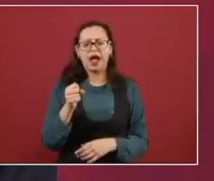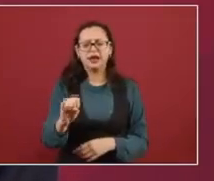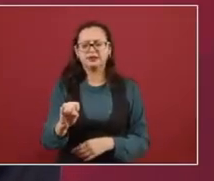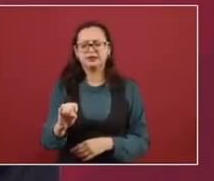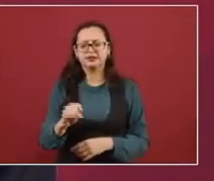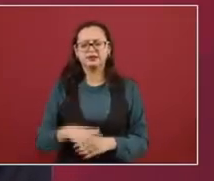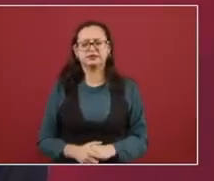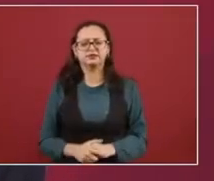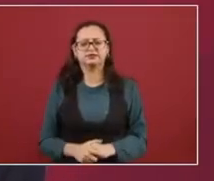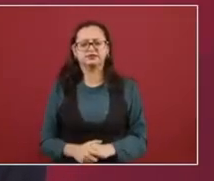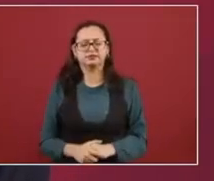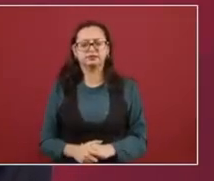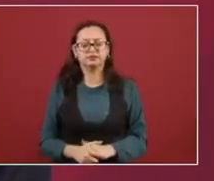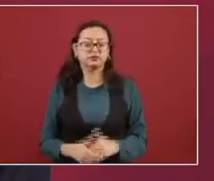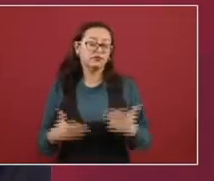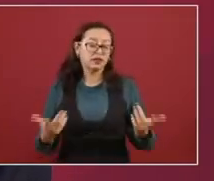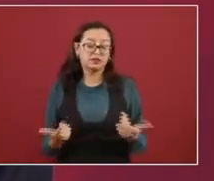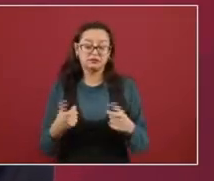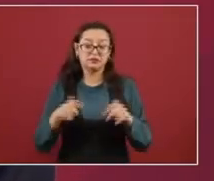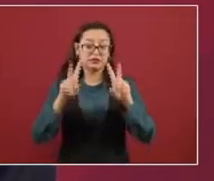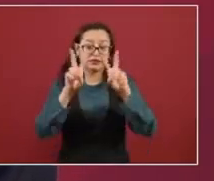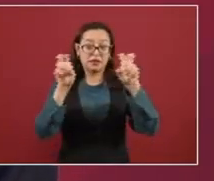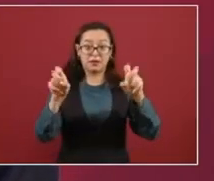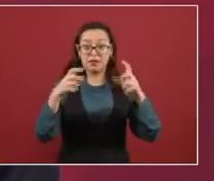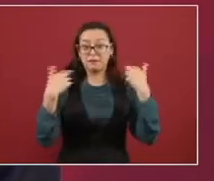los dirigentes tienen que tener cuidado,